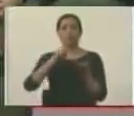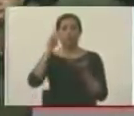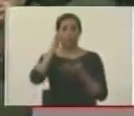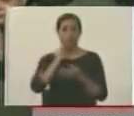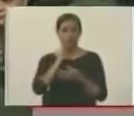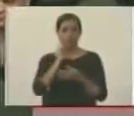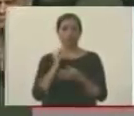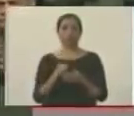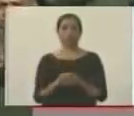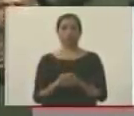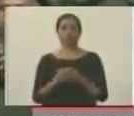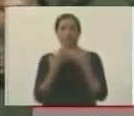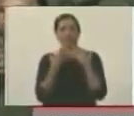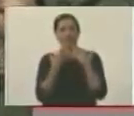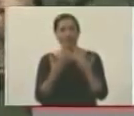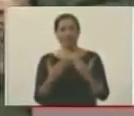también.